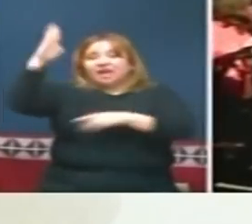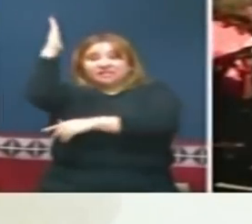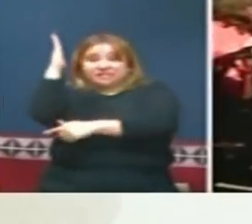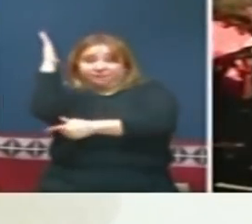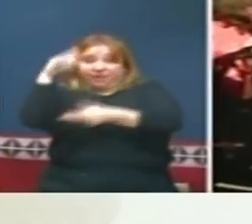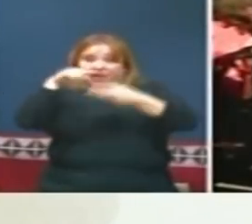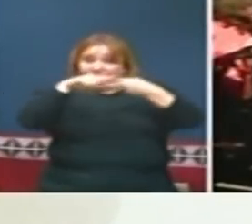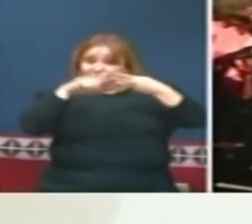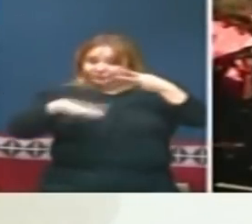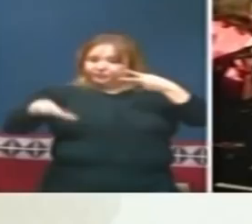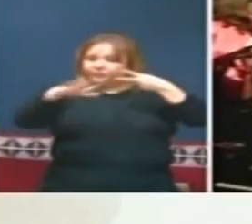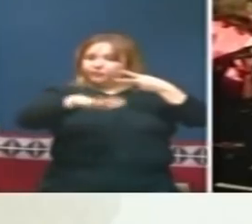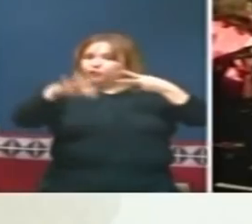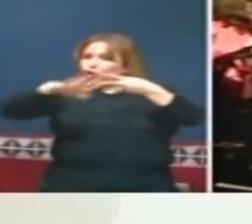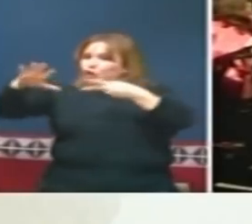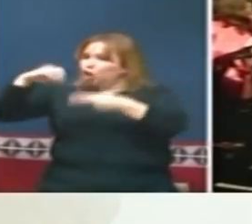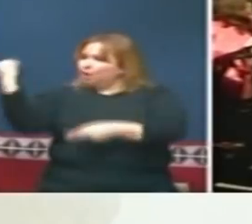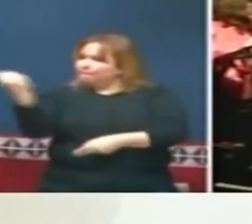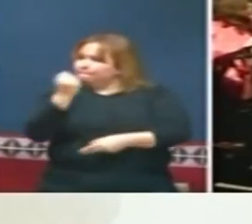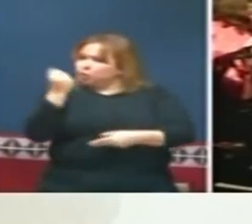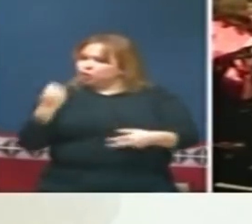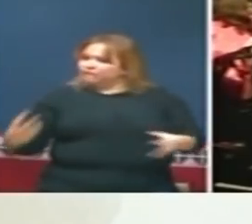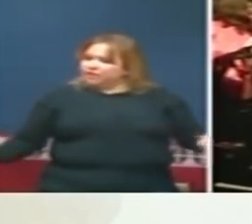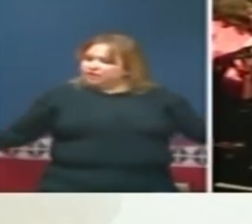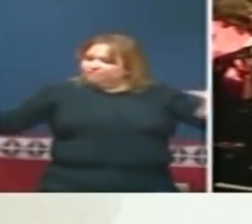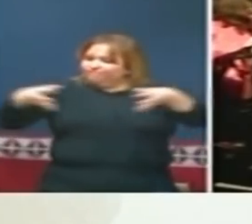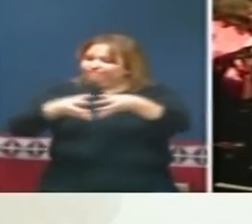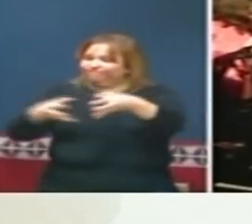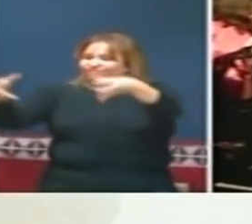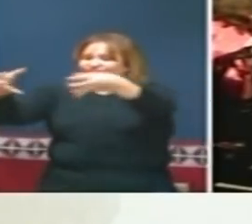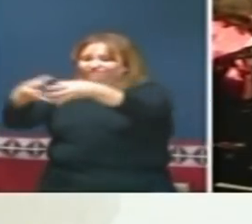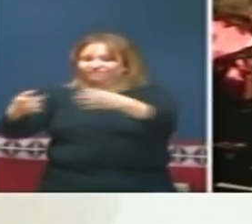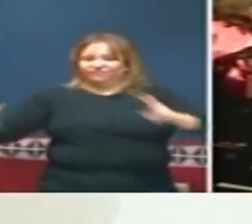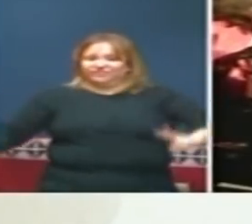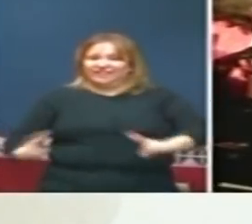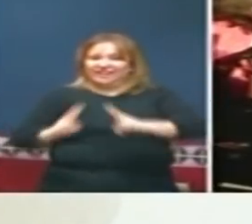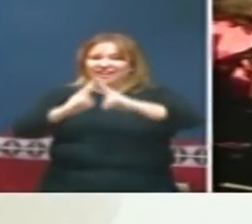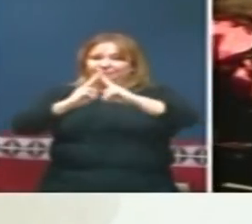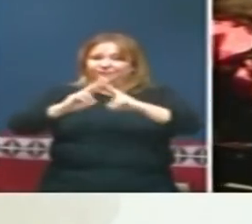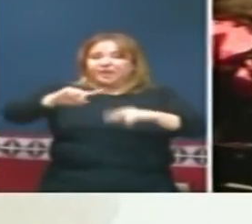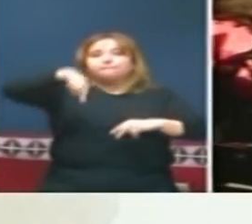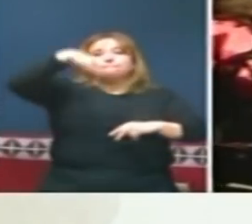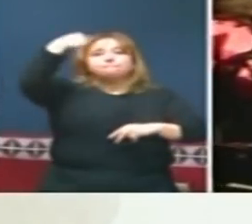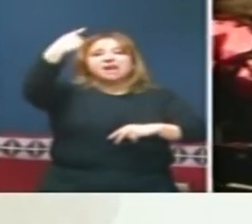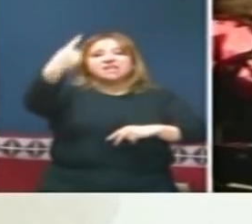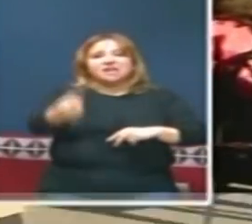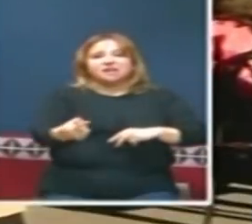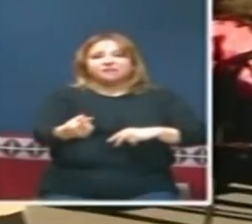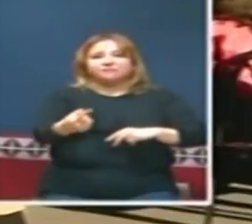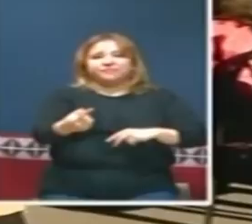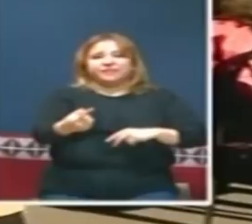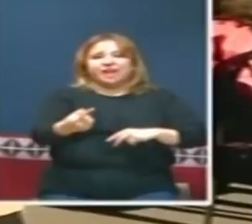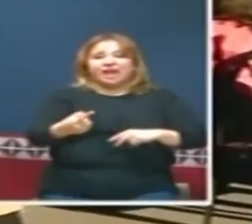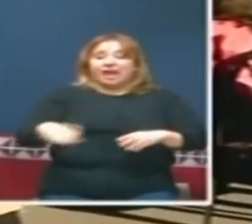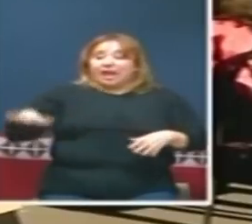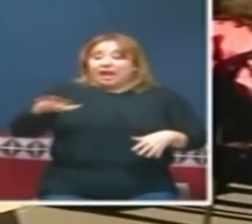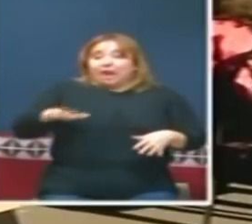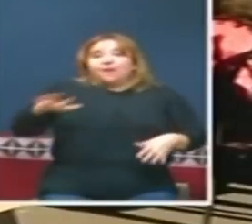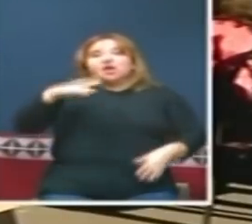serán los lugares de encuentro aproximadamente a las 7 de la tarde y mañana será en la ermita